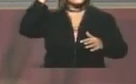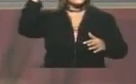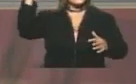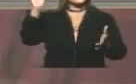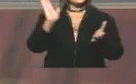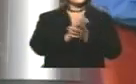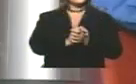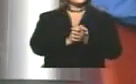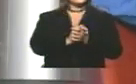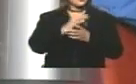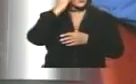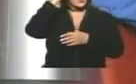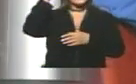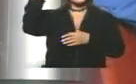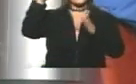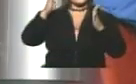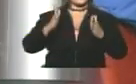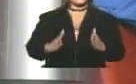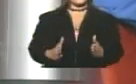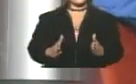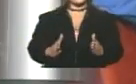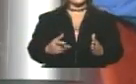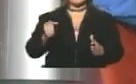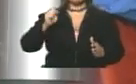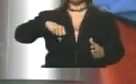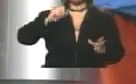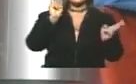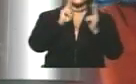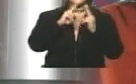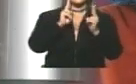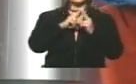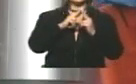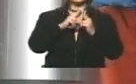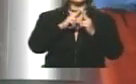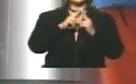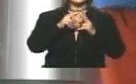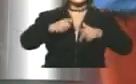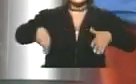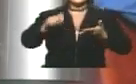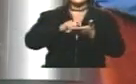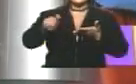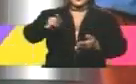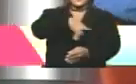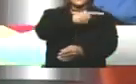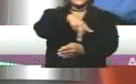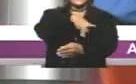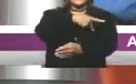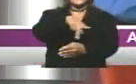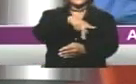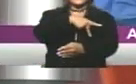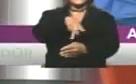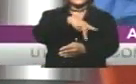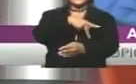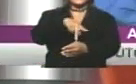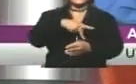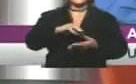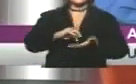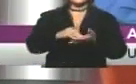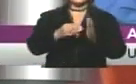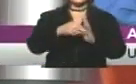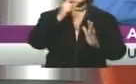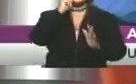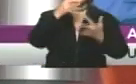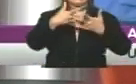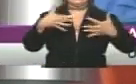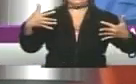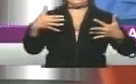Lista. Más nada, señora. Adrián Oscar Lista, ¿no? Por supuesto, conocido en las escrituras poéticas como Adoslis Ron. Así es la